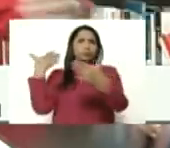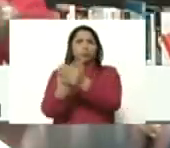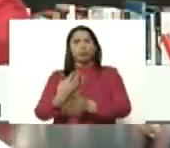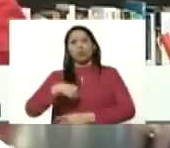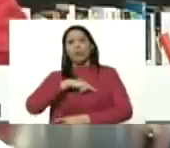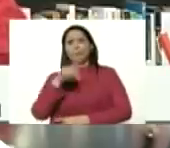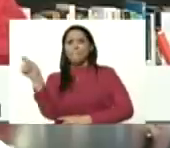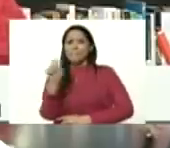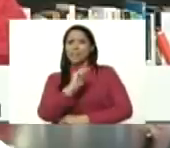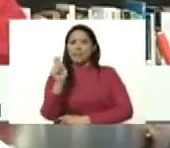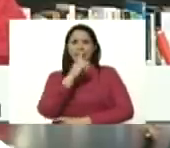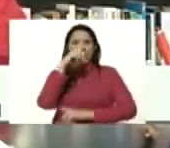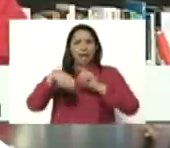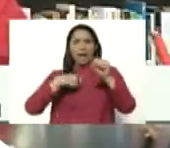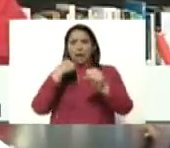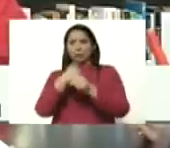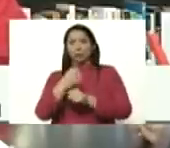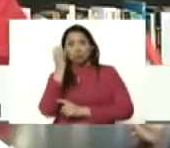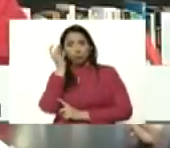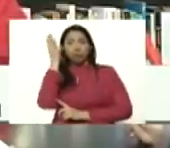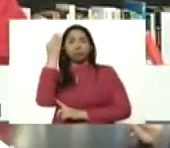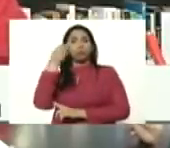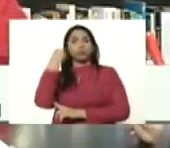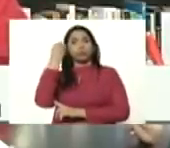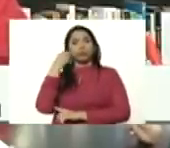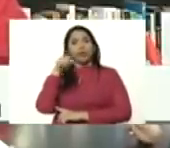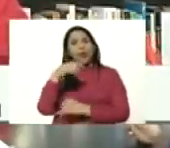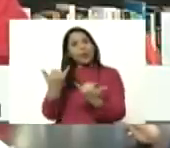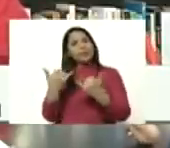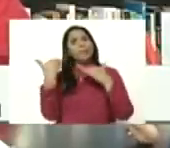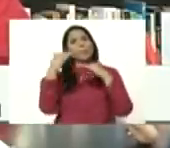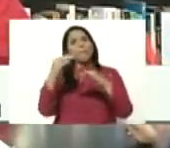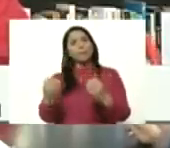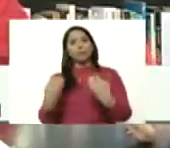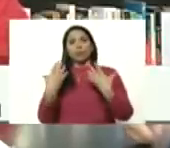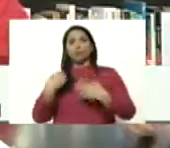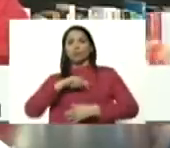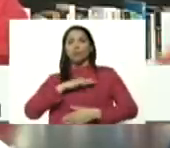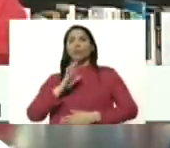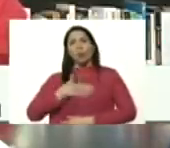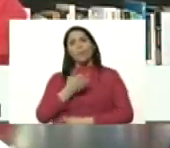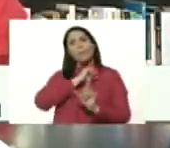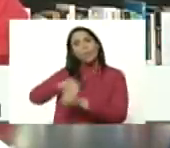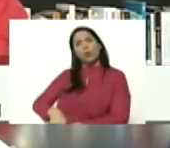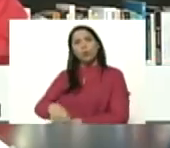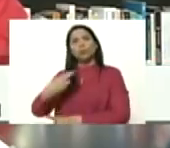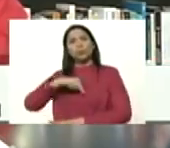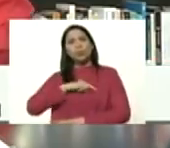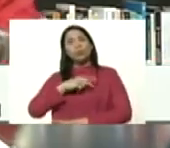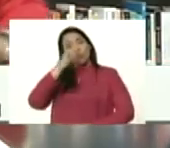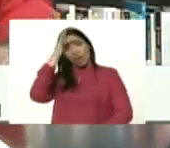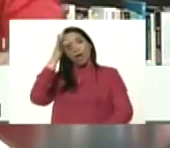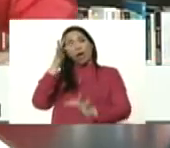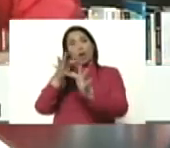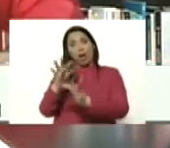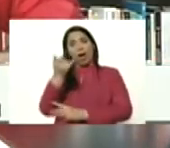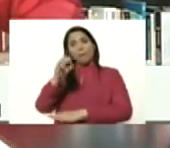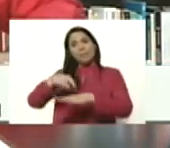meses, todos estos años. Y creo que en esta etapa de pandemia es cuando la podemos ganar. Tengo esa fe,